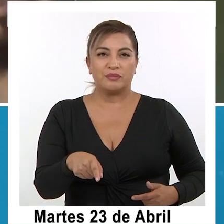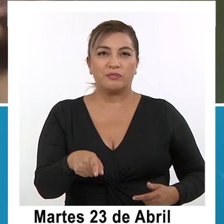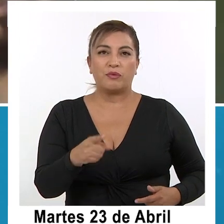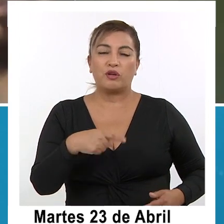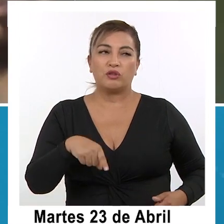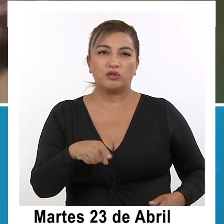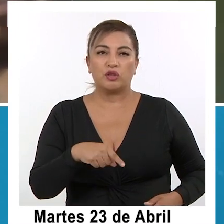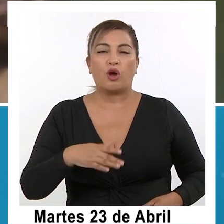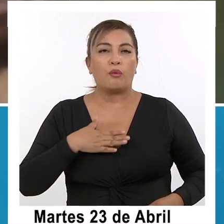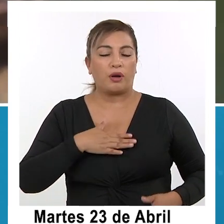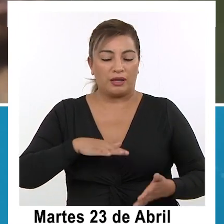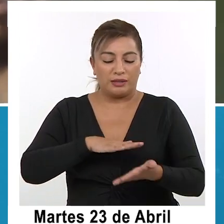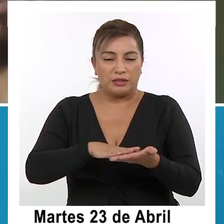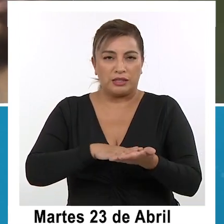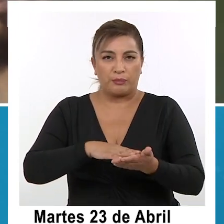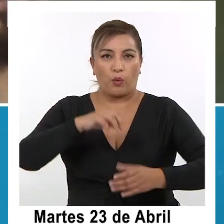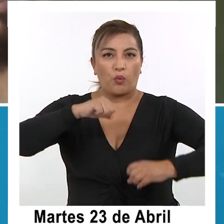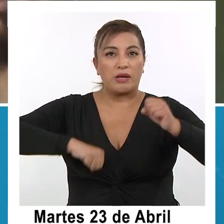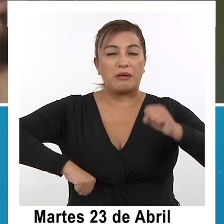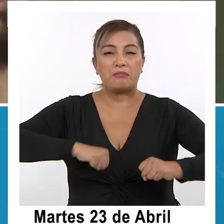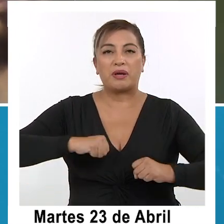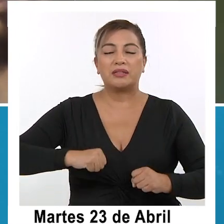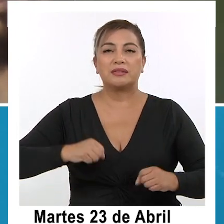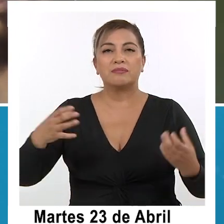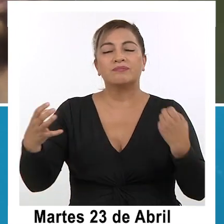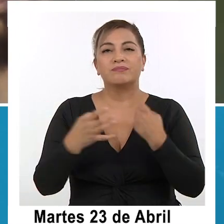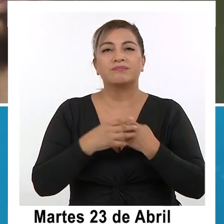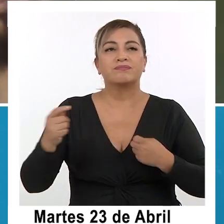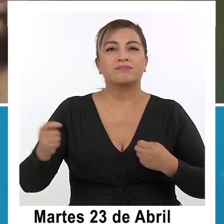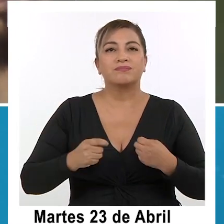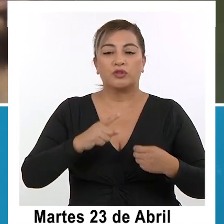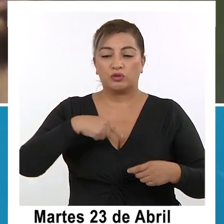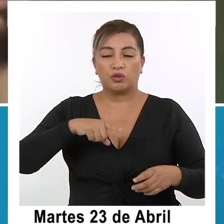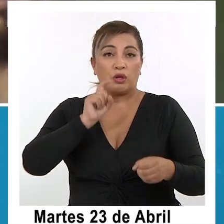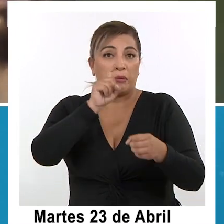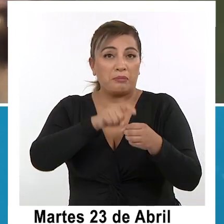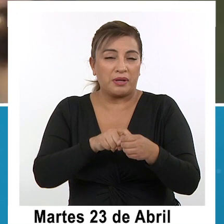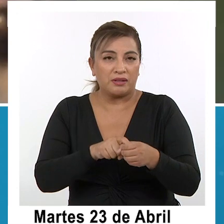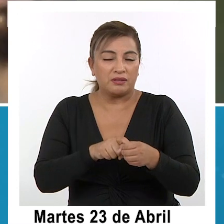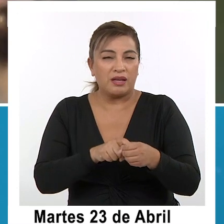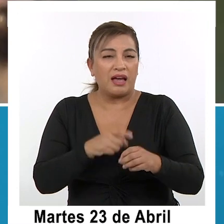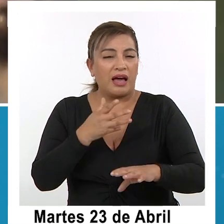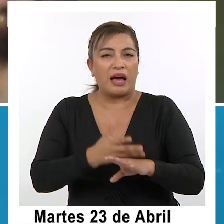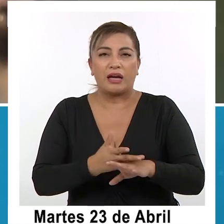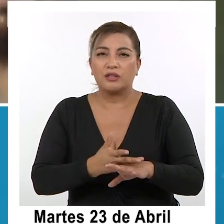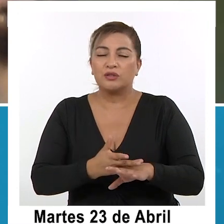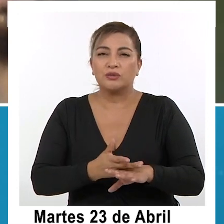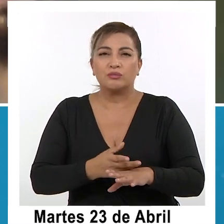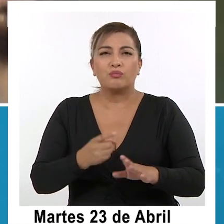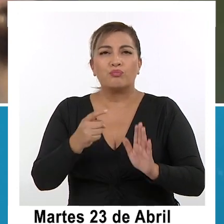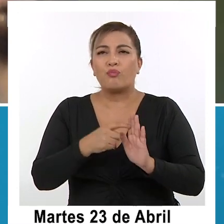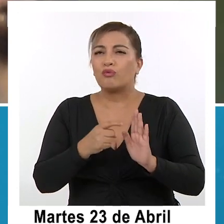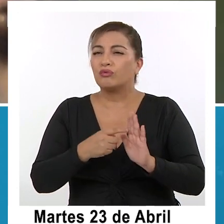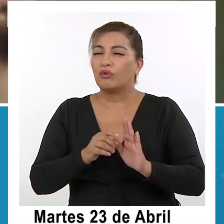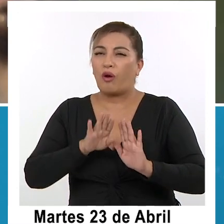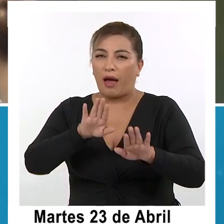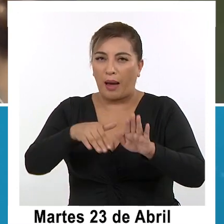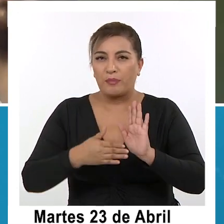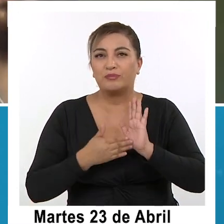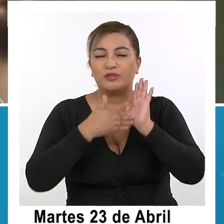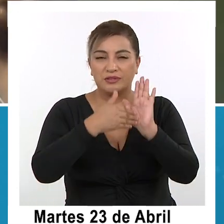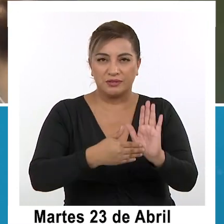empresa una empresa regional y que lasas iniciativas están llevando adelante tiene grandes puntos a a destacar